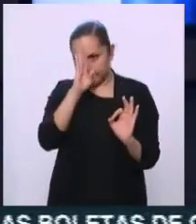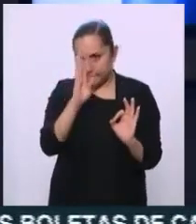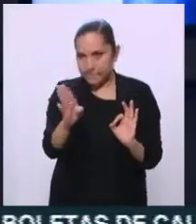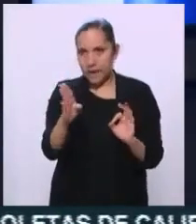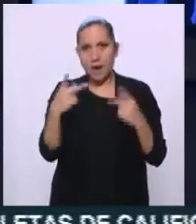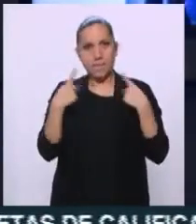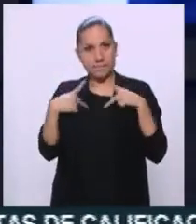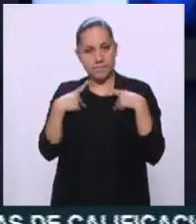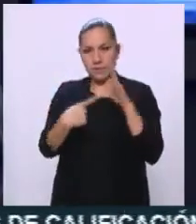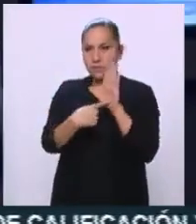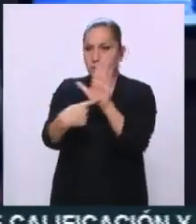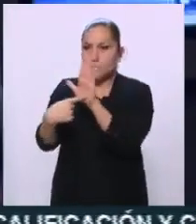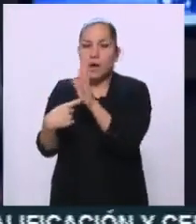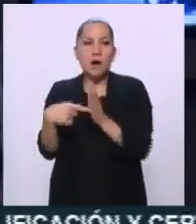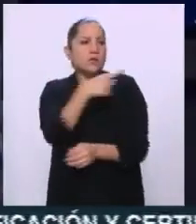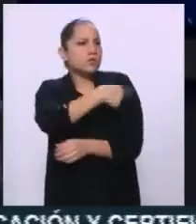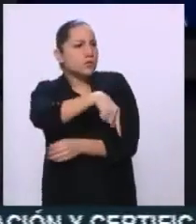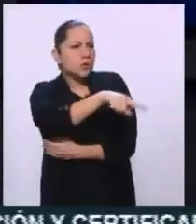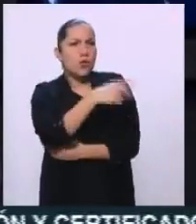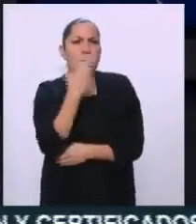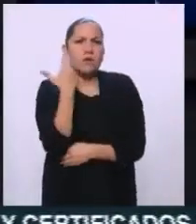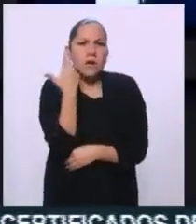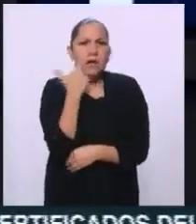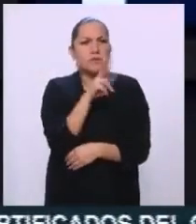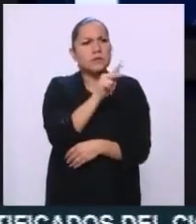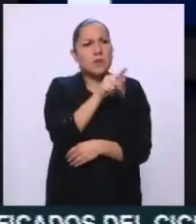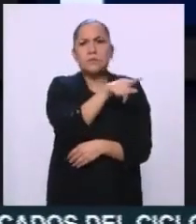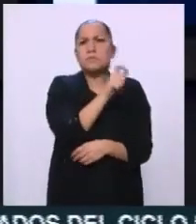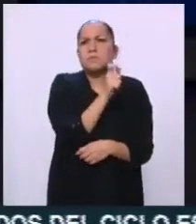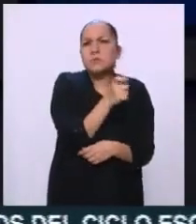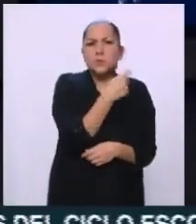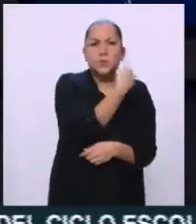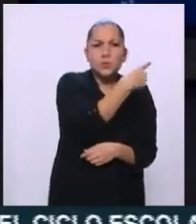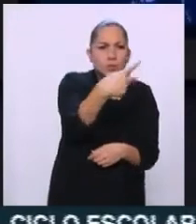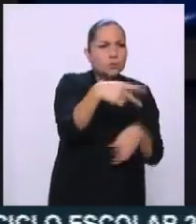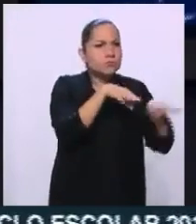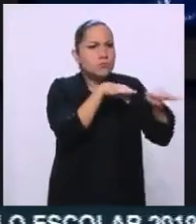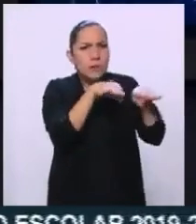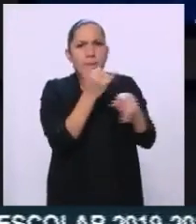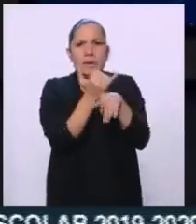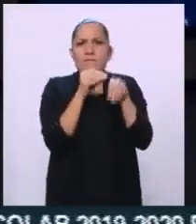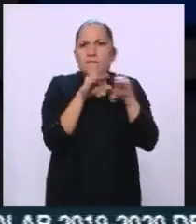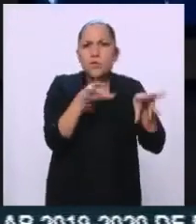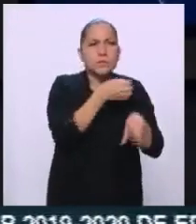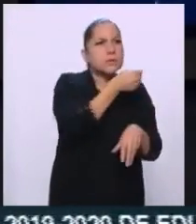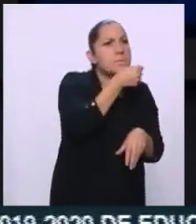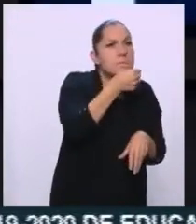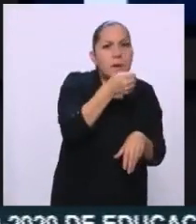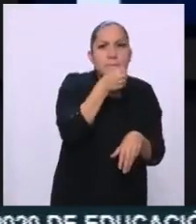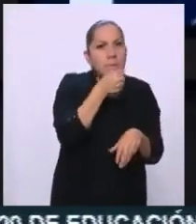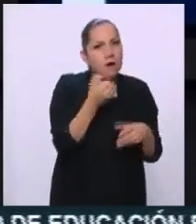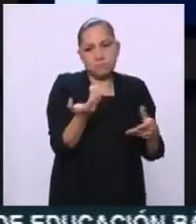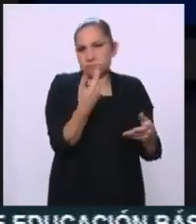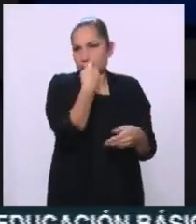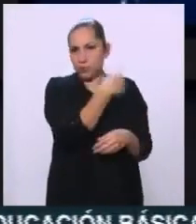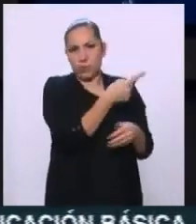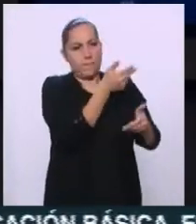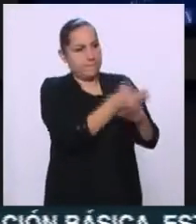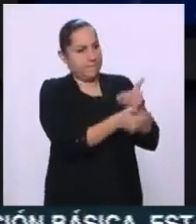de comunicación. Y ese ejercicio es lo que hemos estado, digamos, haciendo a partir del cambio en la política de comunicación. Es